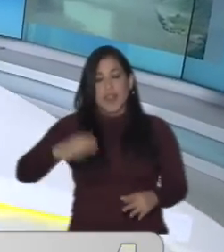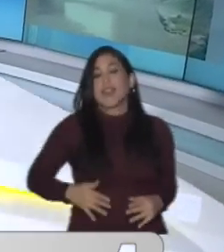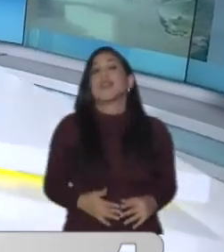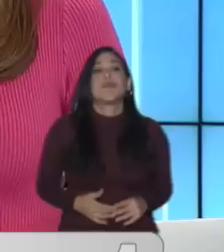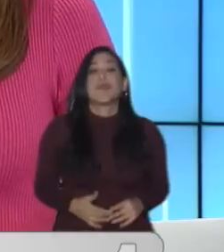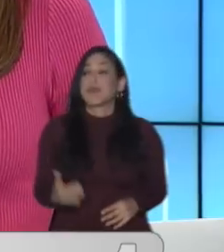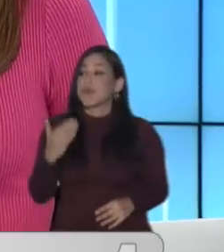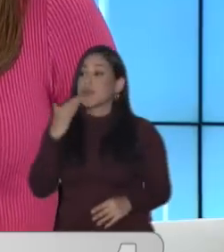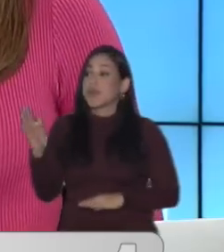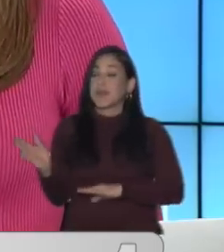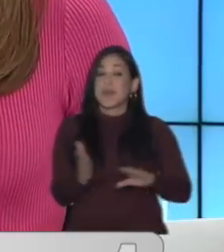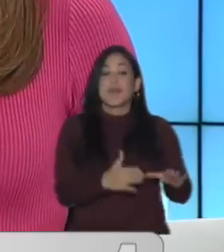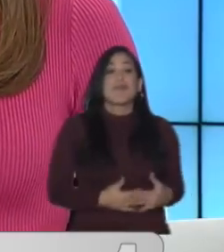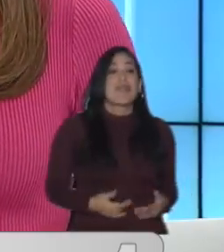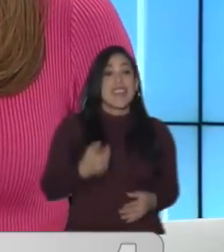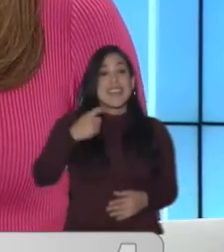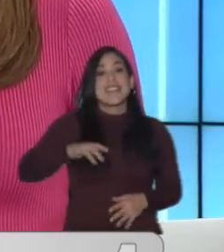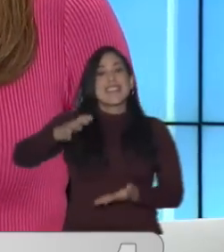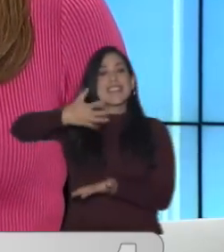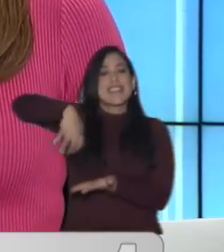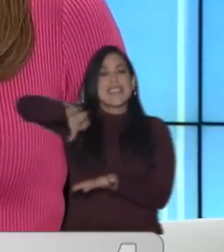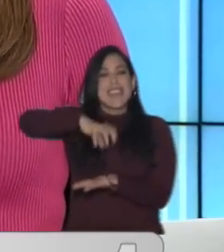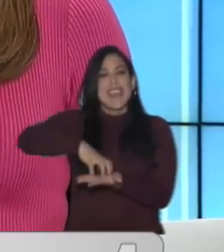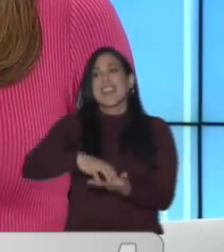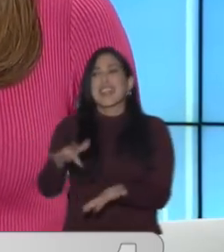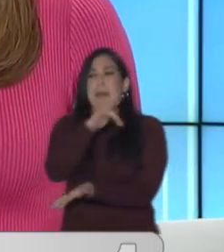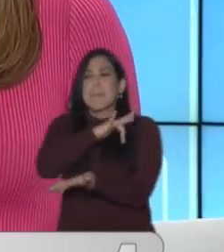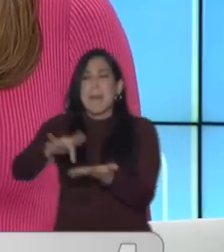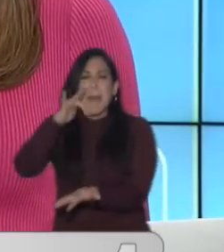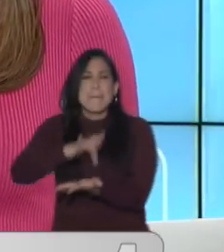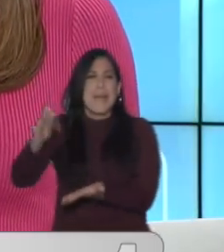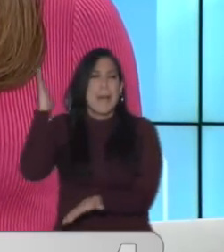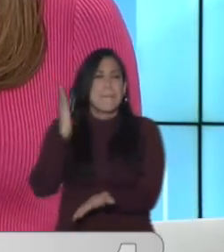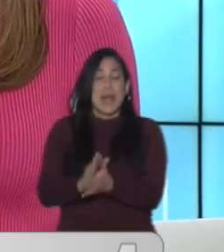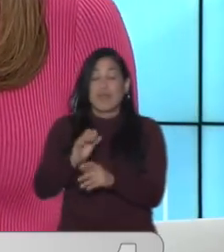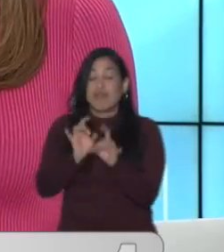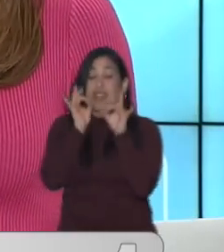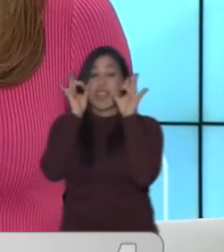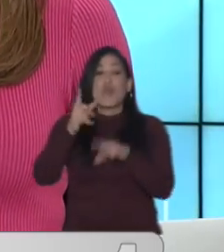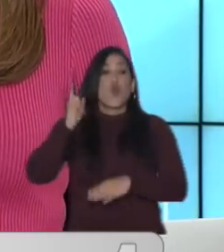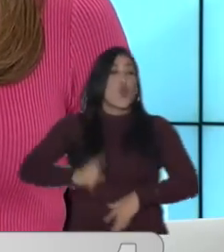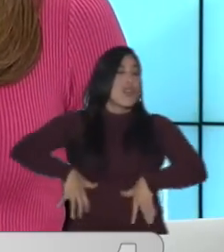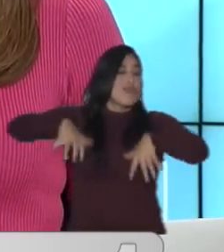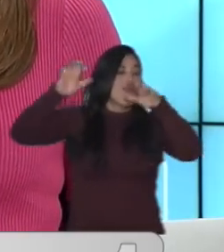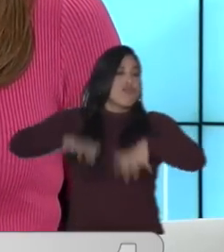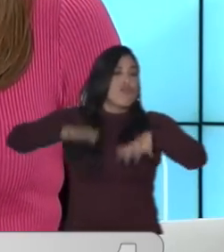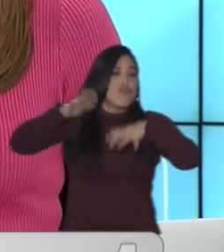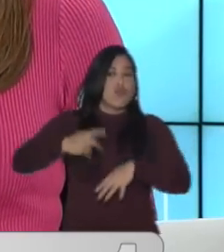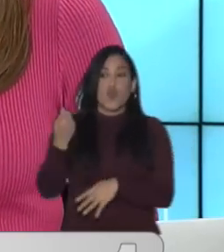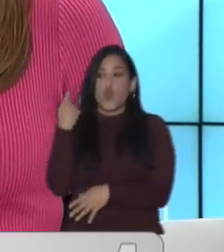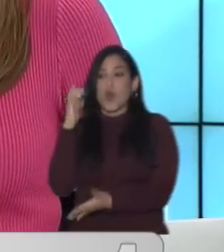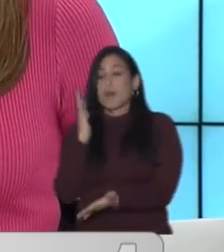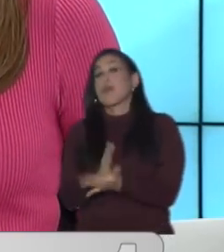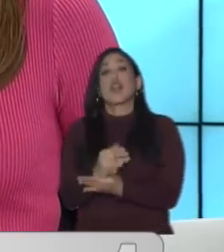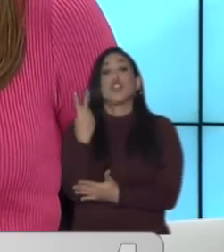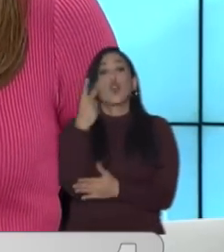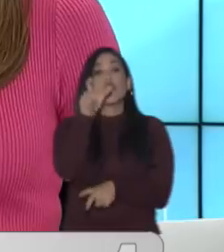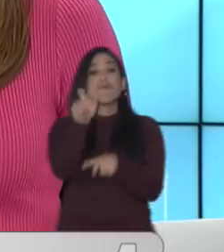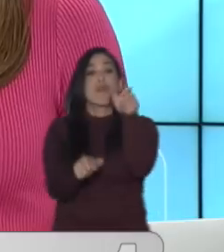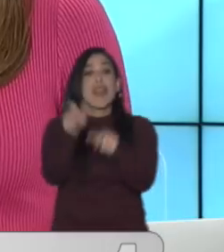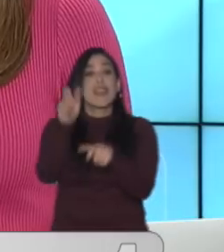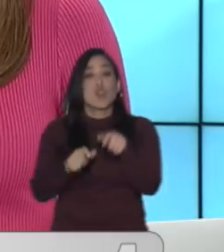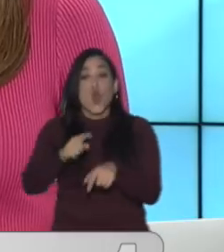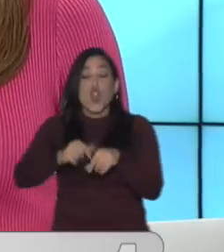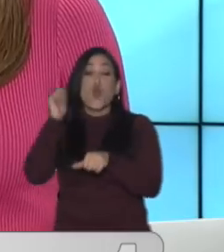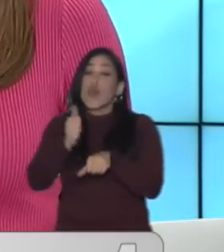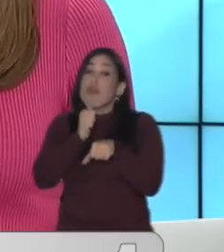Así es, Jorge, gracias. Y en Santander no paran las emergencias y las tragedias producto de las lluvias de las últimas horas. Dos personas